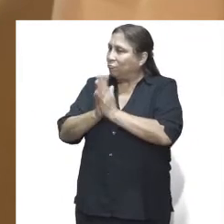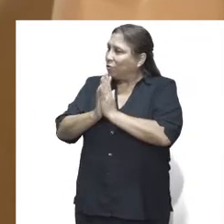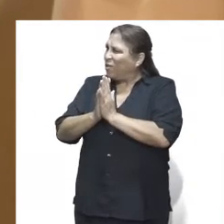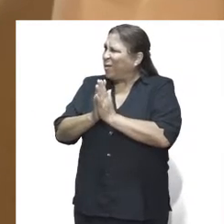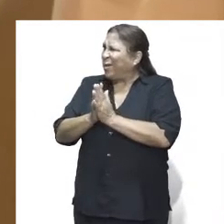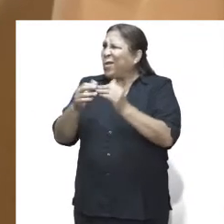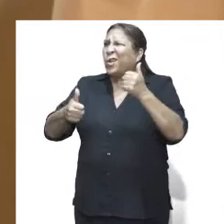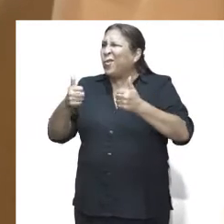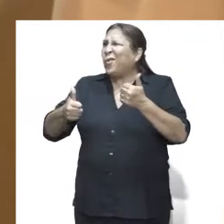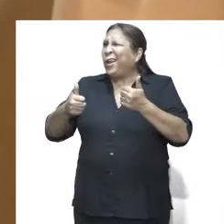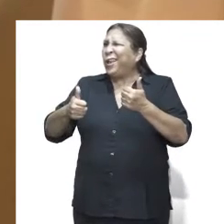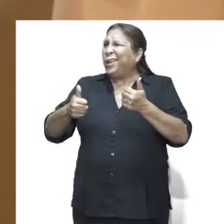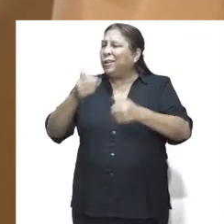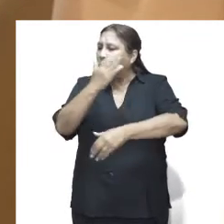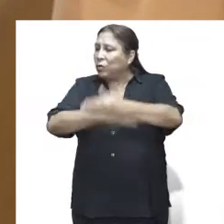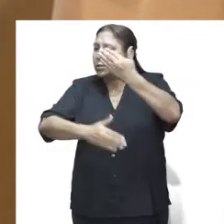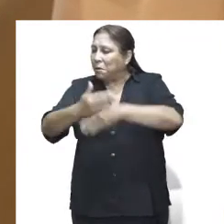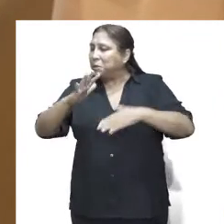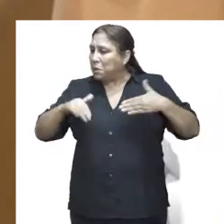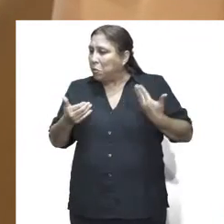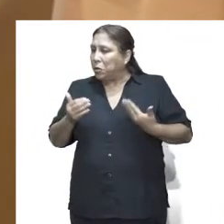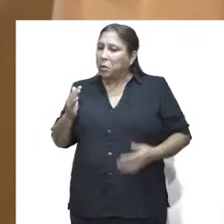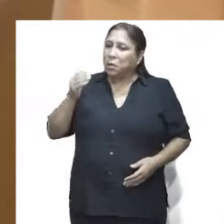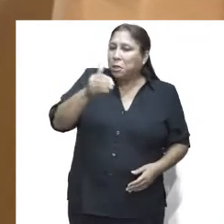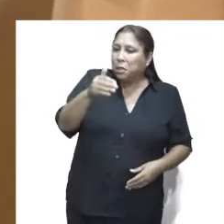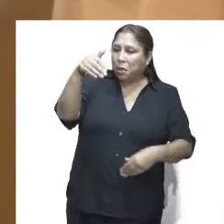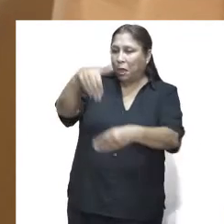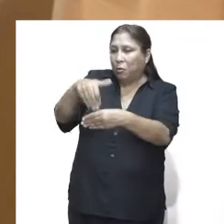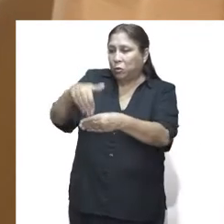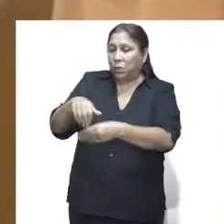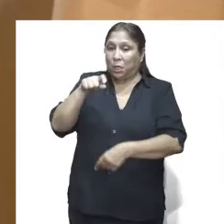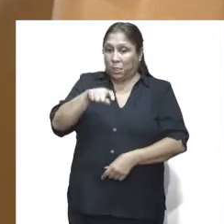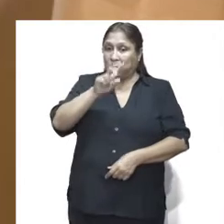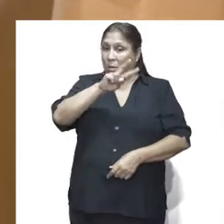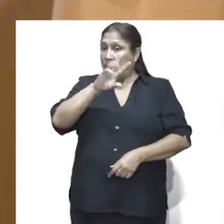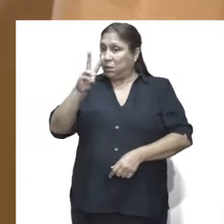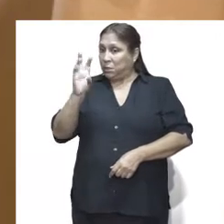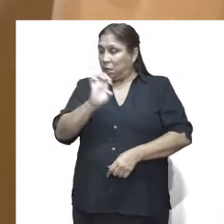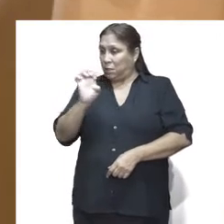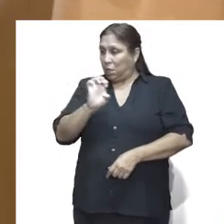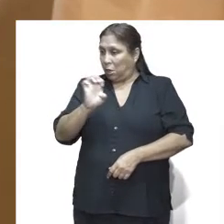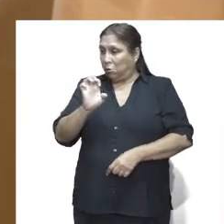personas con discapacidad pueden ir a votar este 26 de enero?